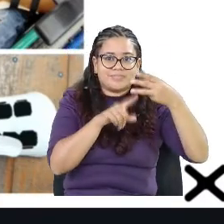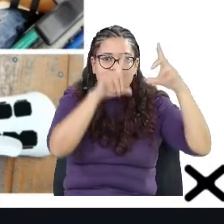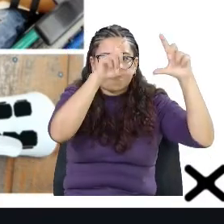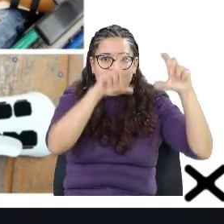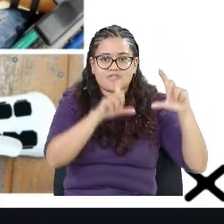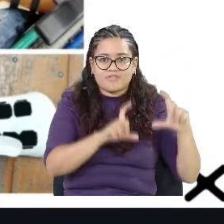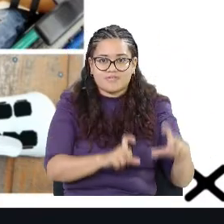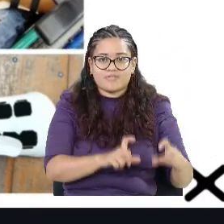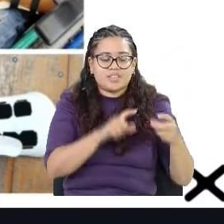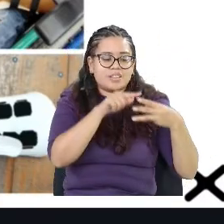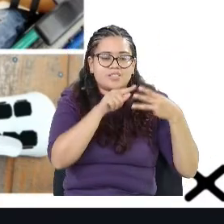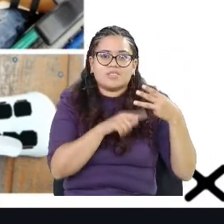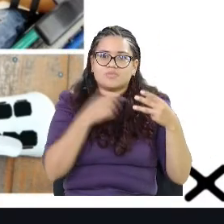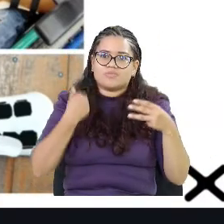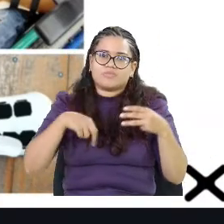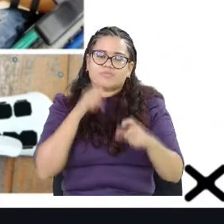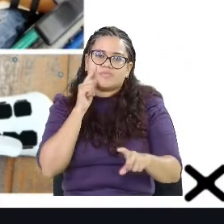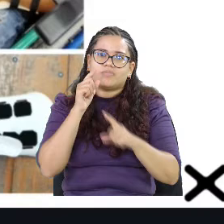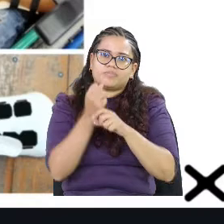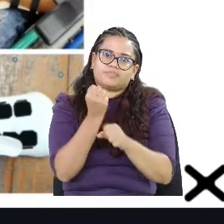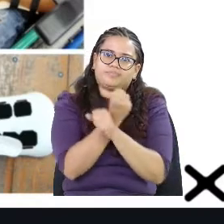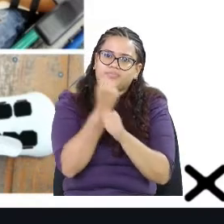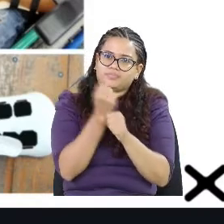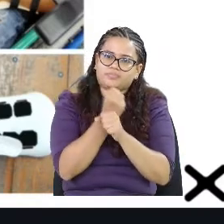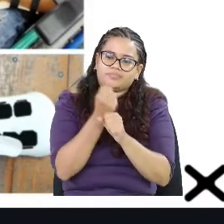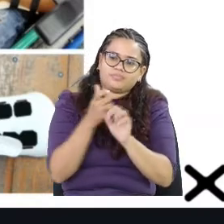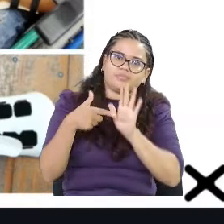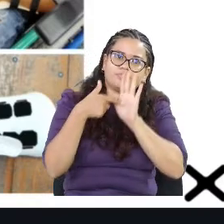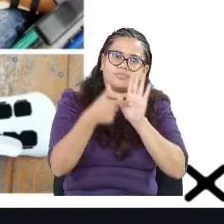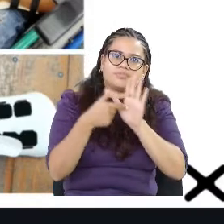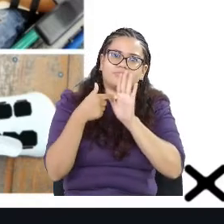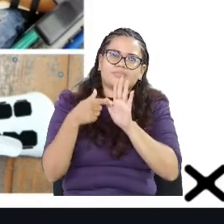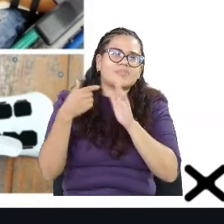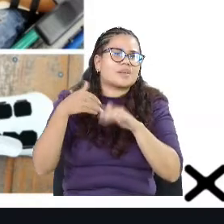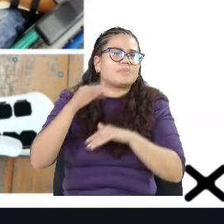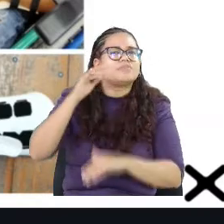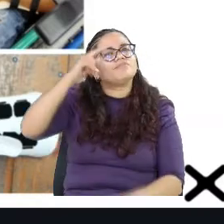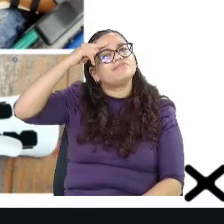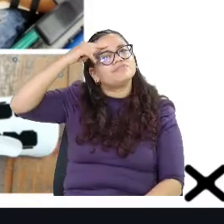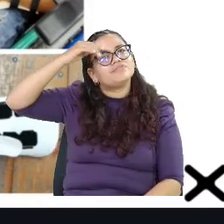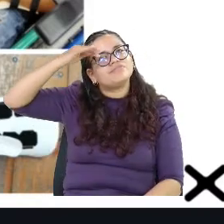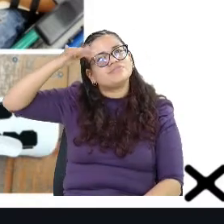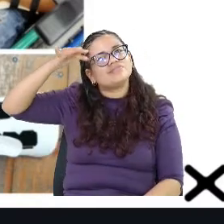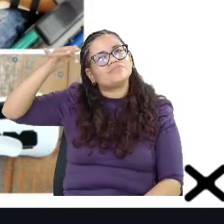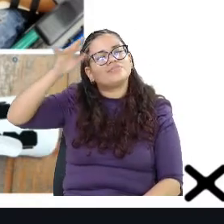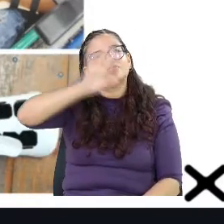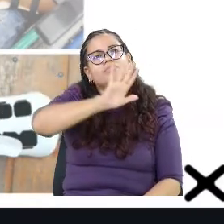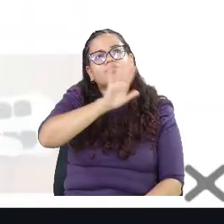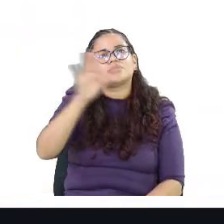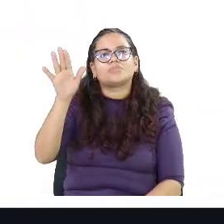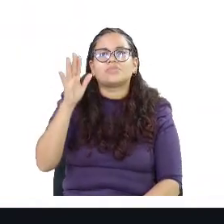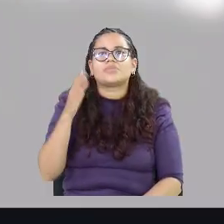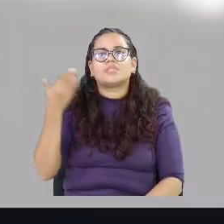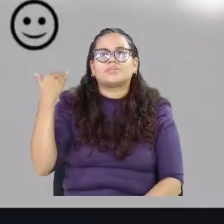estamos trabajando, siempre con esa filosofía a las que le estaba diciendo